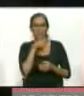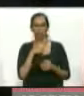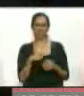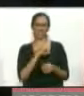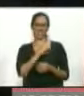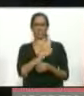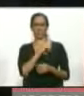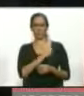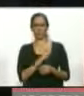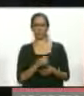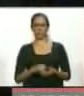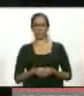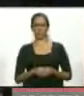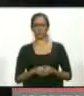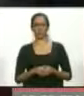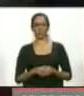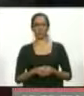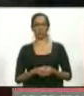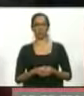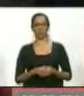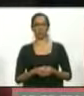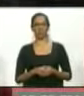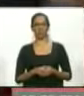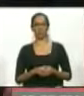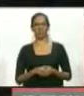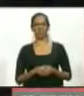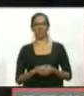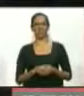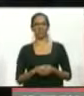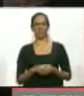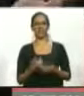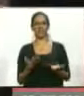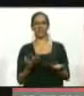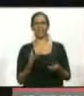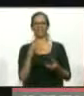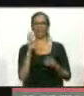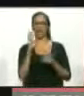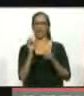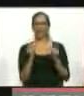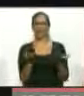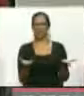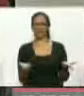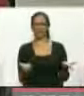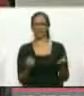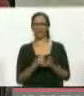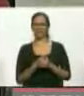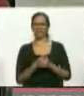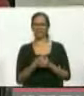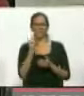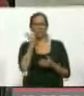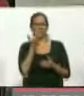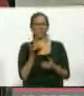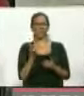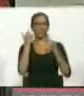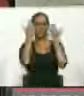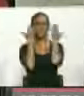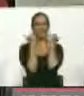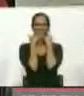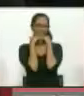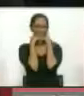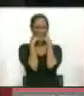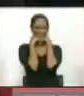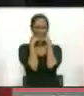eso se logra cerrando la ciudad y salgo yo con esta carita bonita